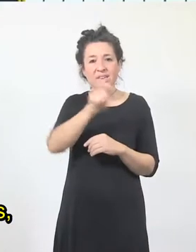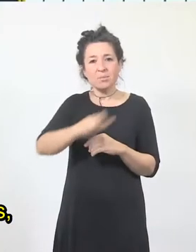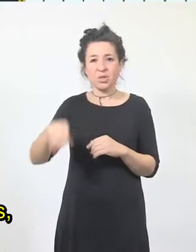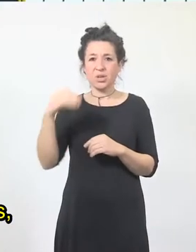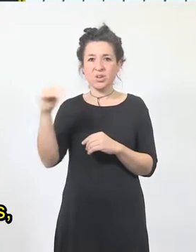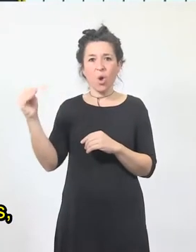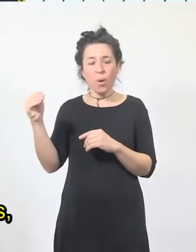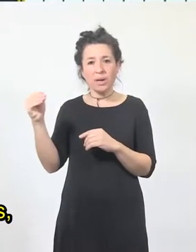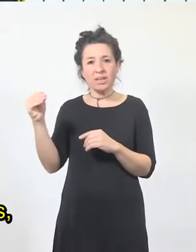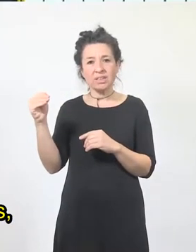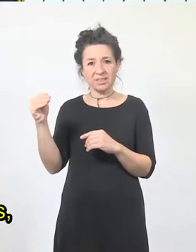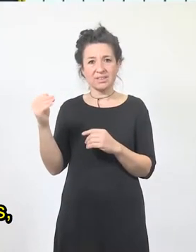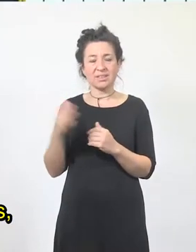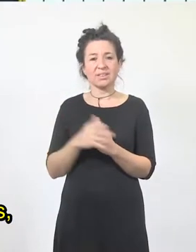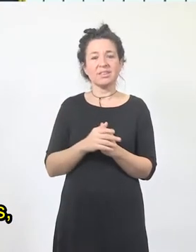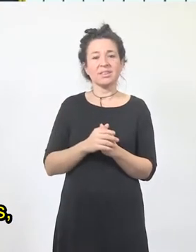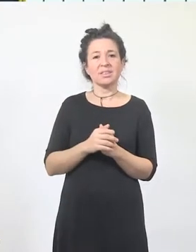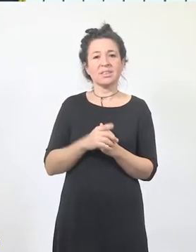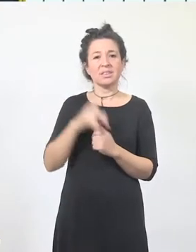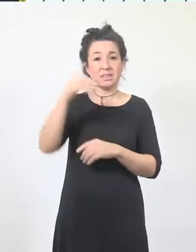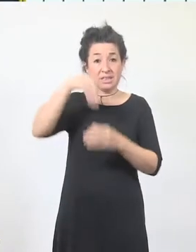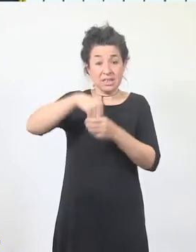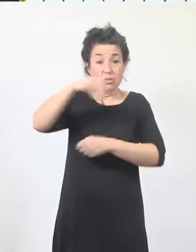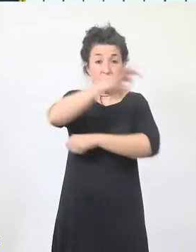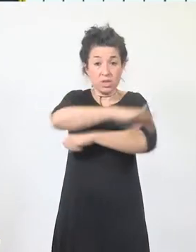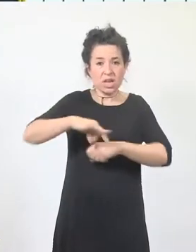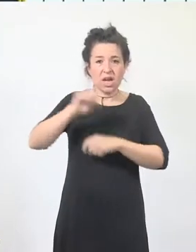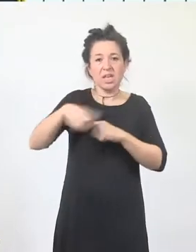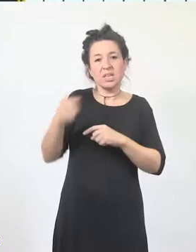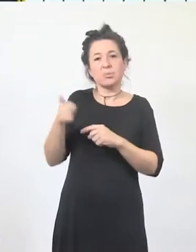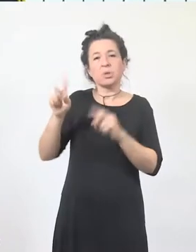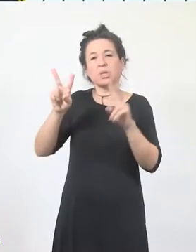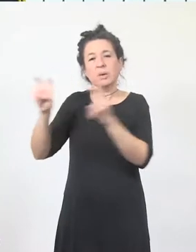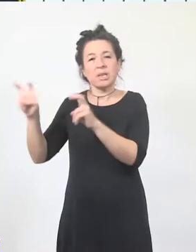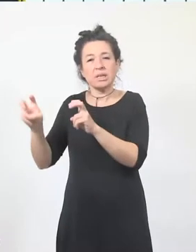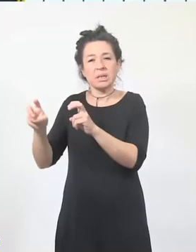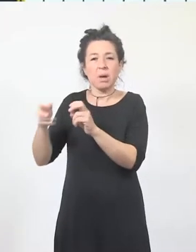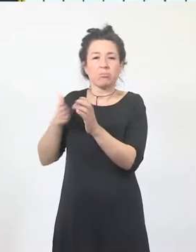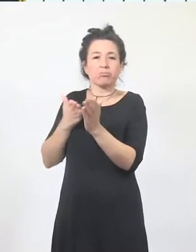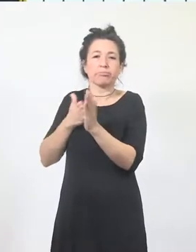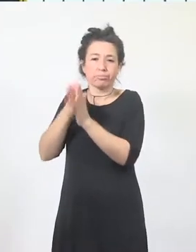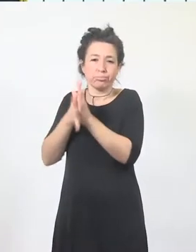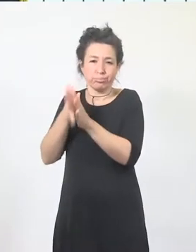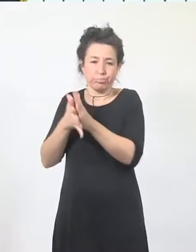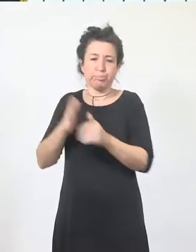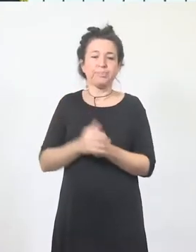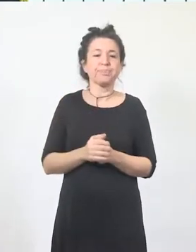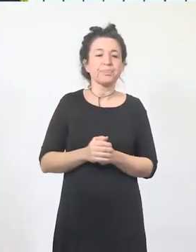las personas jóvenes en este caso en el Sahara. Y luego ya entramos en otro tipo de cuestiones que has mencionado.